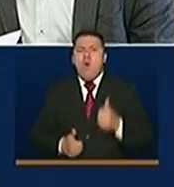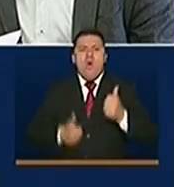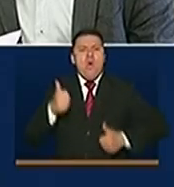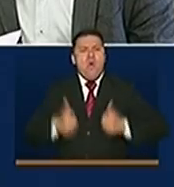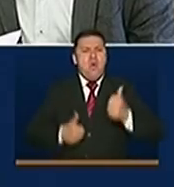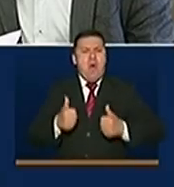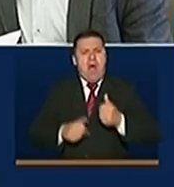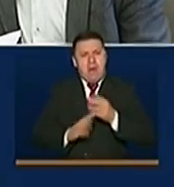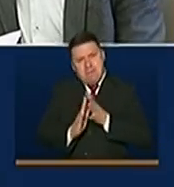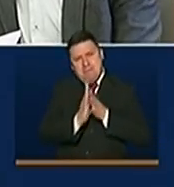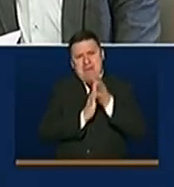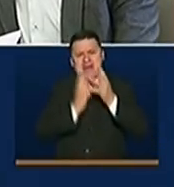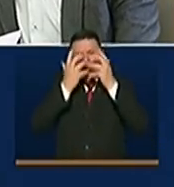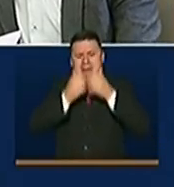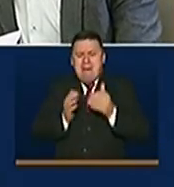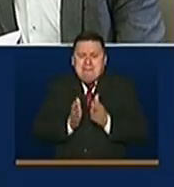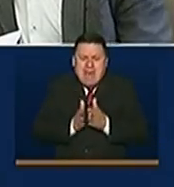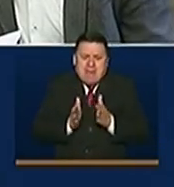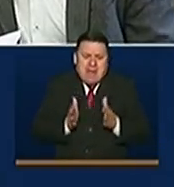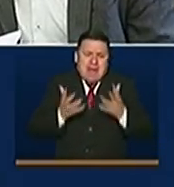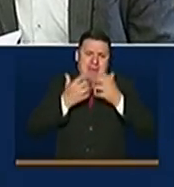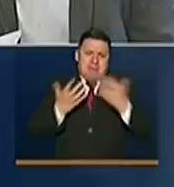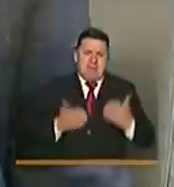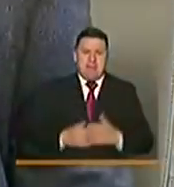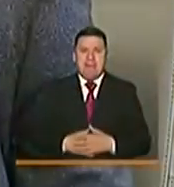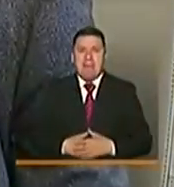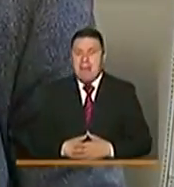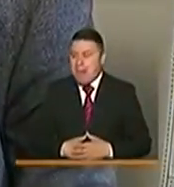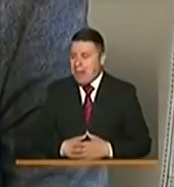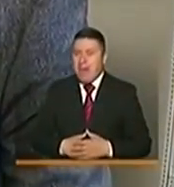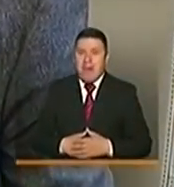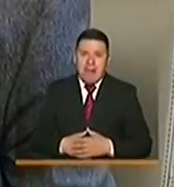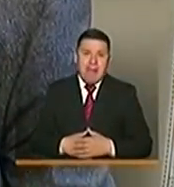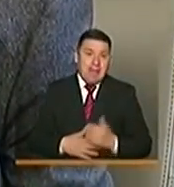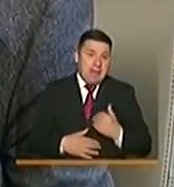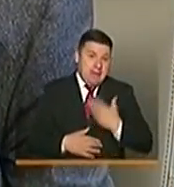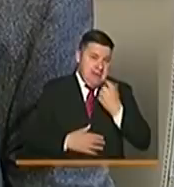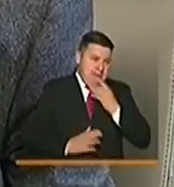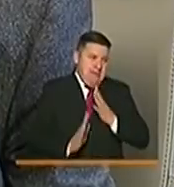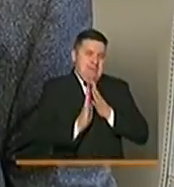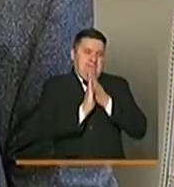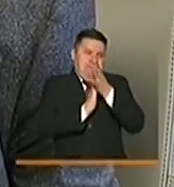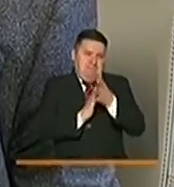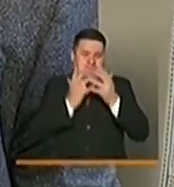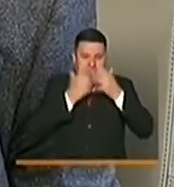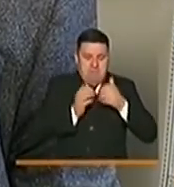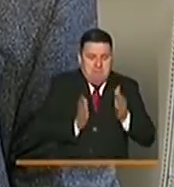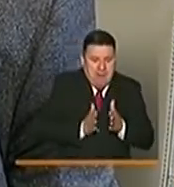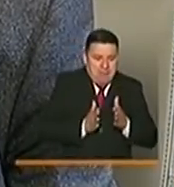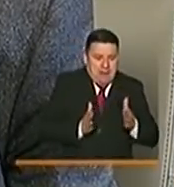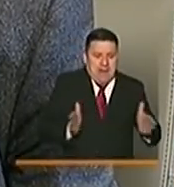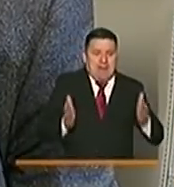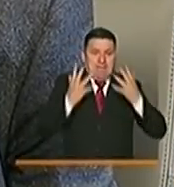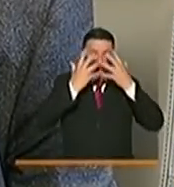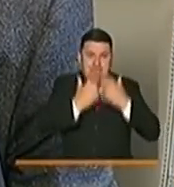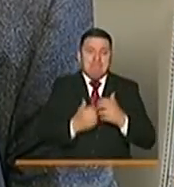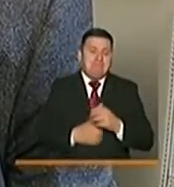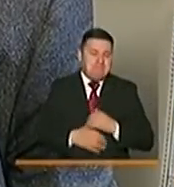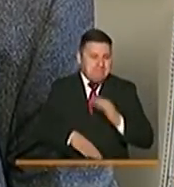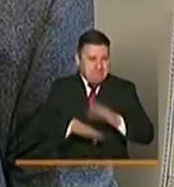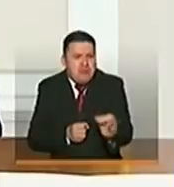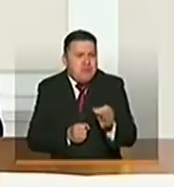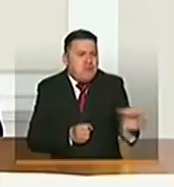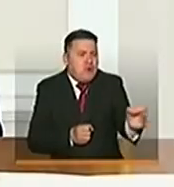11% de lo que le entra en un año. Es hartísima plata. Entonces uno dice, es una gran respuesta. Pero si uno se pone a ver los detalles, de ese 11%, 6